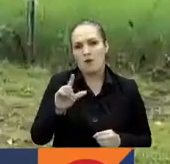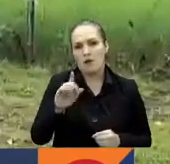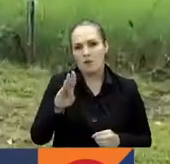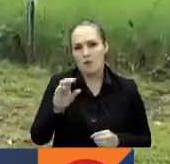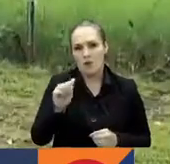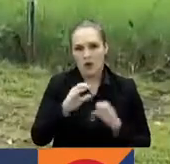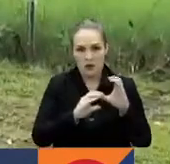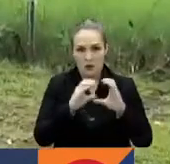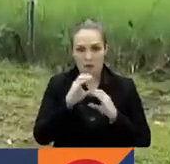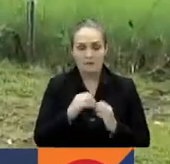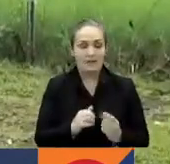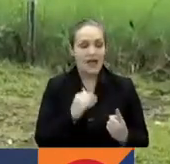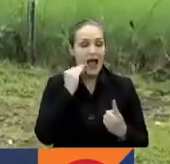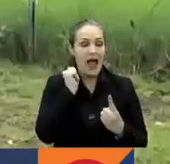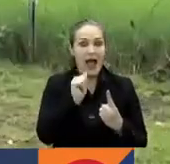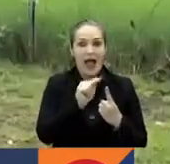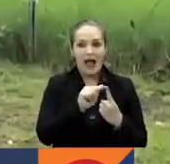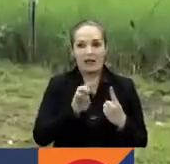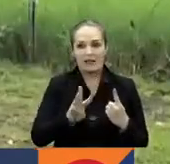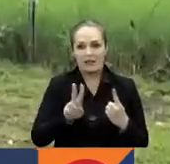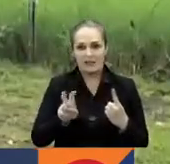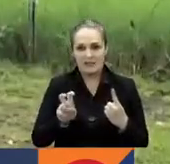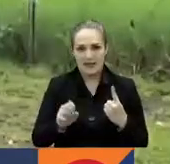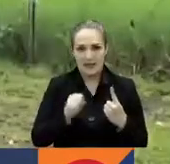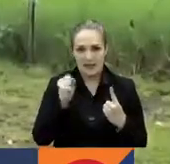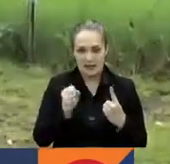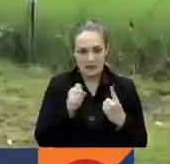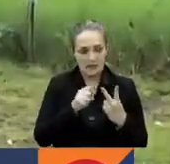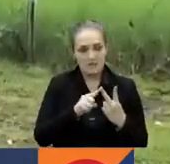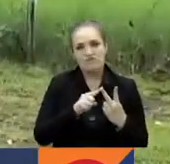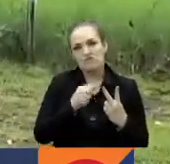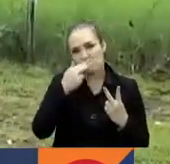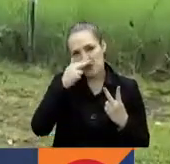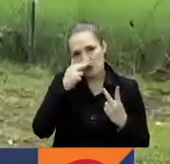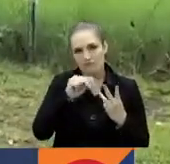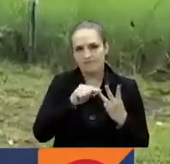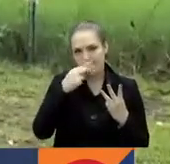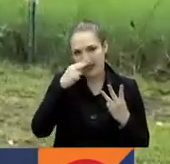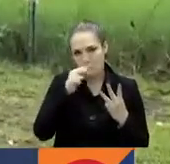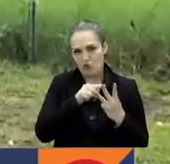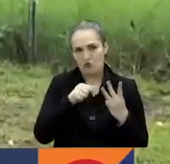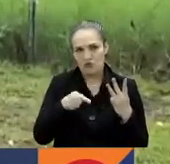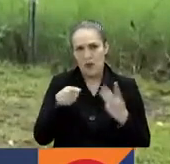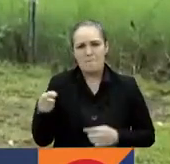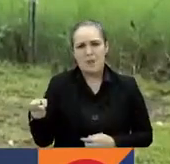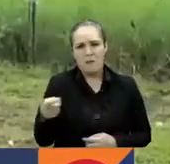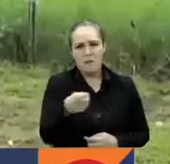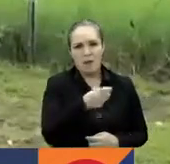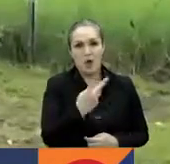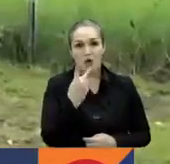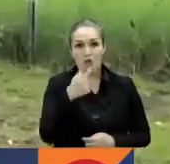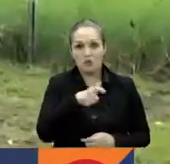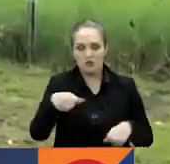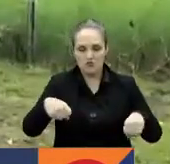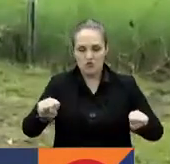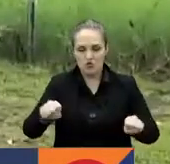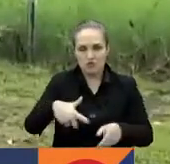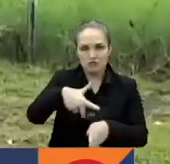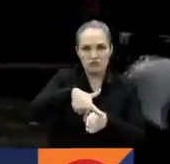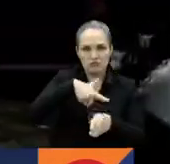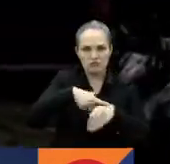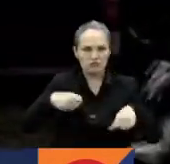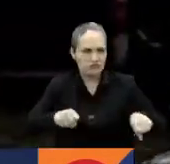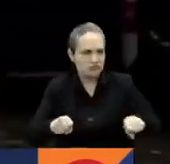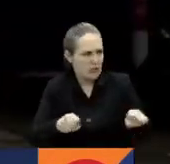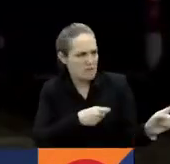37 años y 2 menores de edad, quienes fueron agredidos con armas de fuego por parte de 2 sujetos que se movilizaban en una